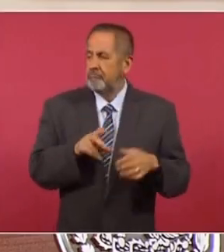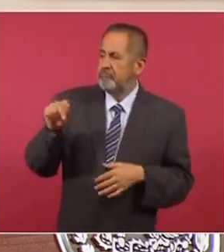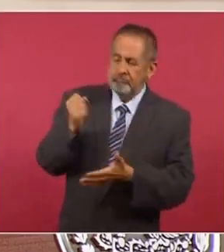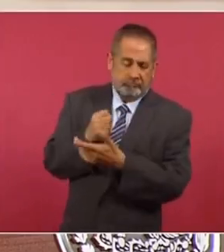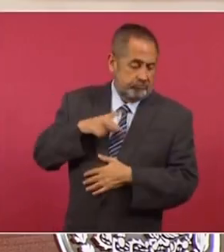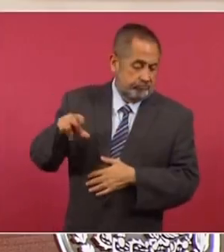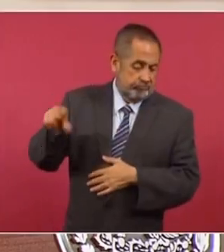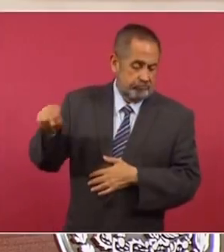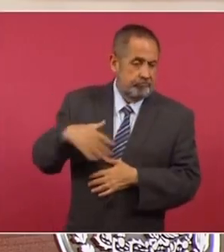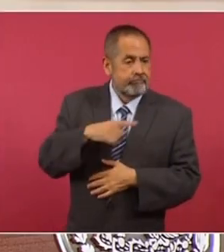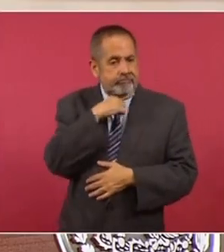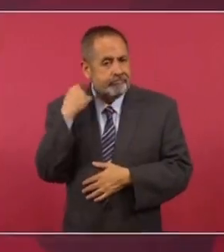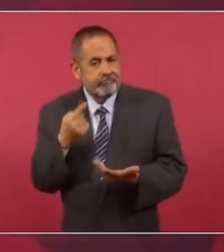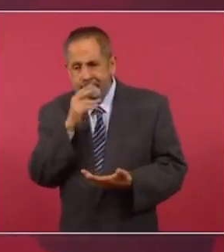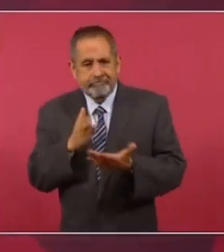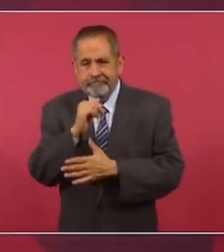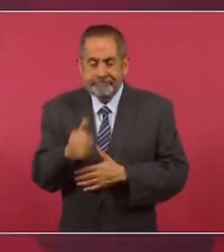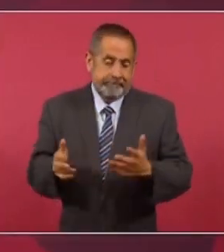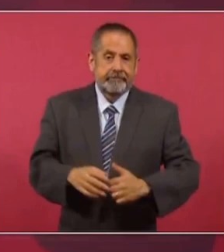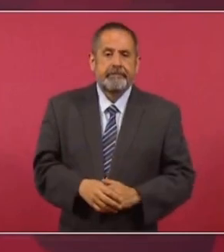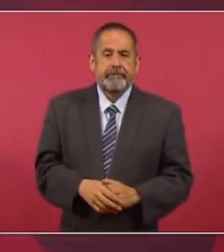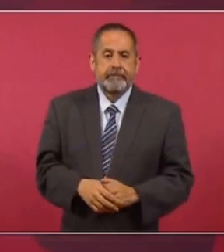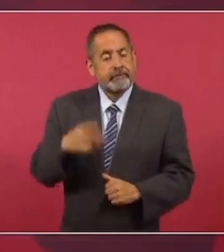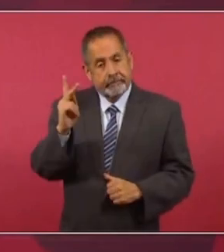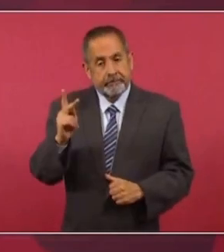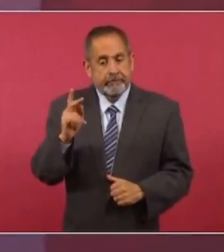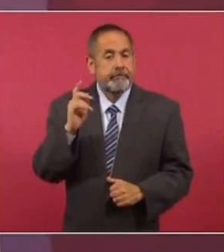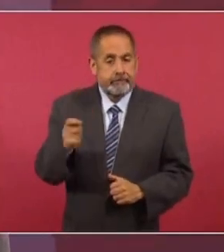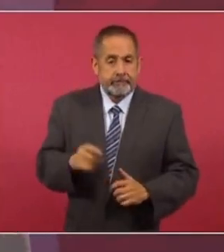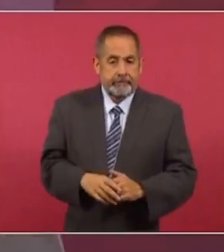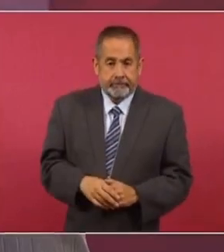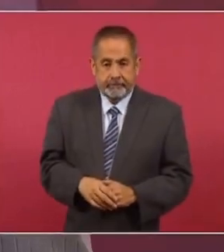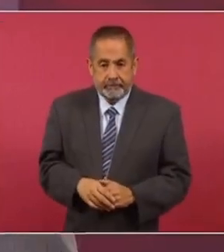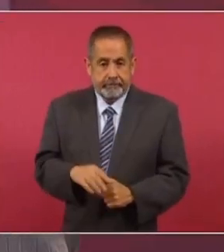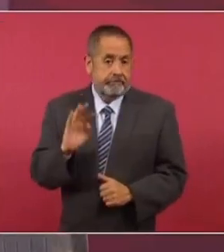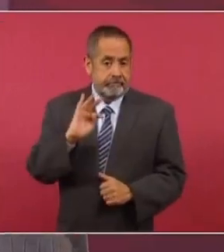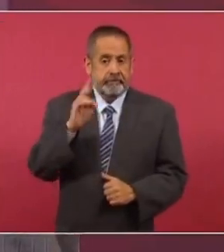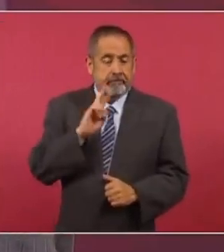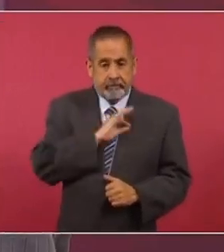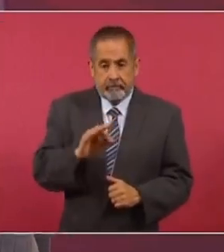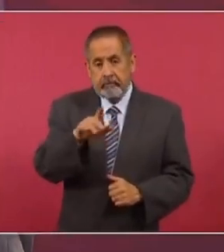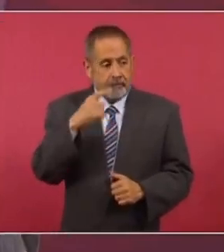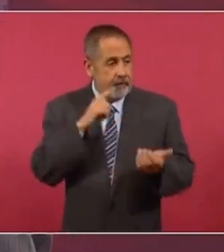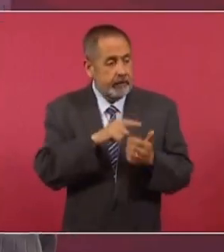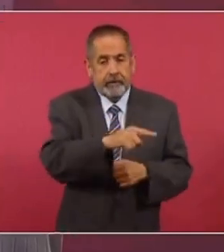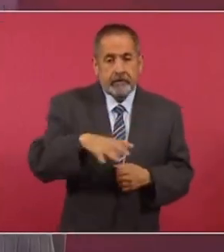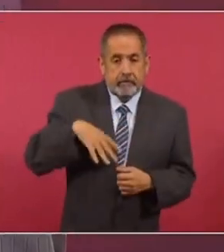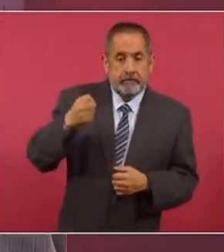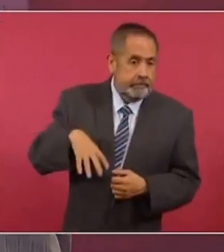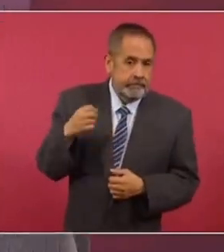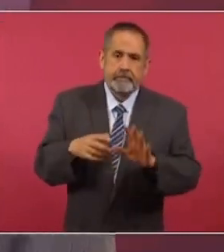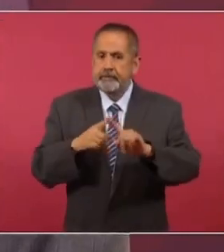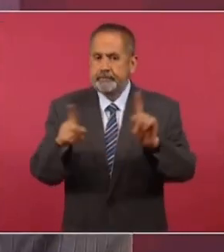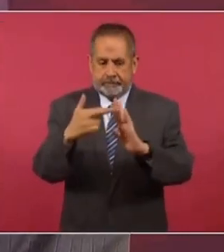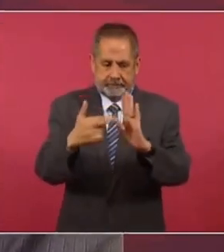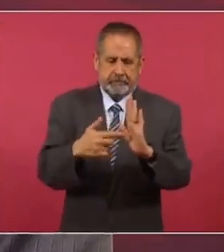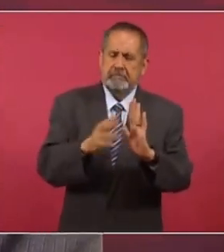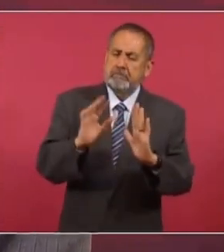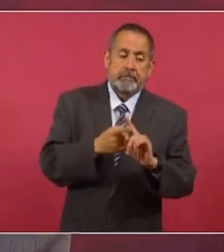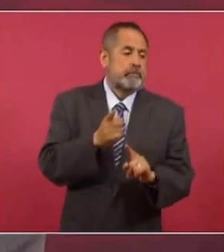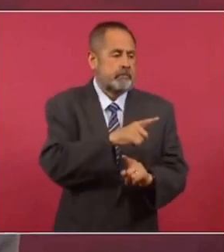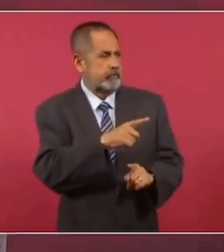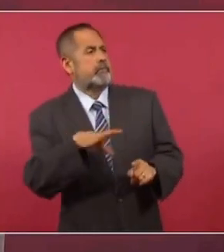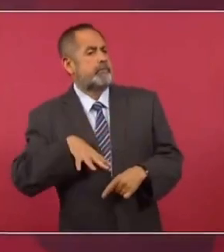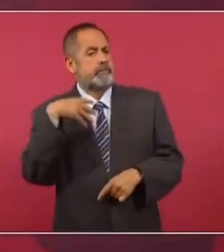opositores a nuestro gobierno. Sin embargo, sí podemos ver los abusos, porque una cosa es el marco legal y